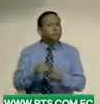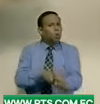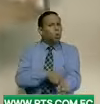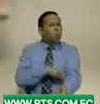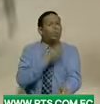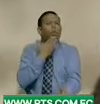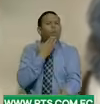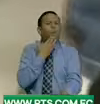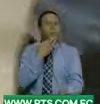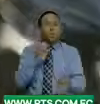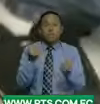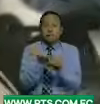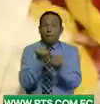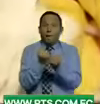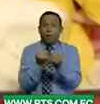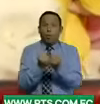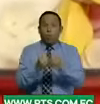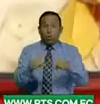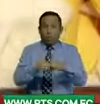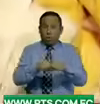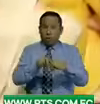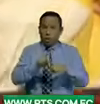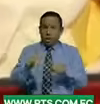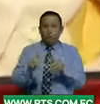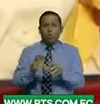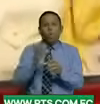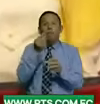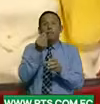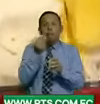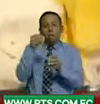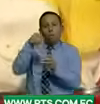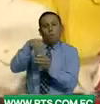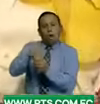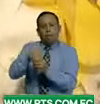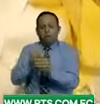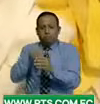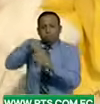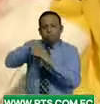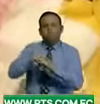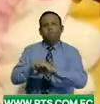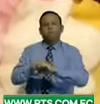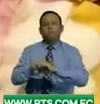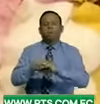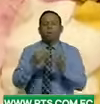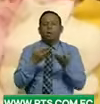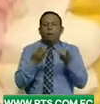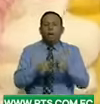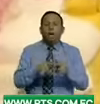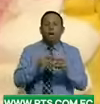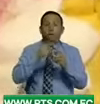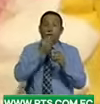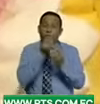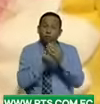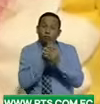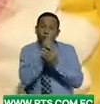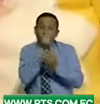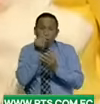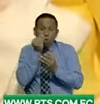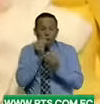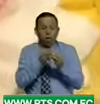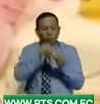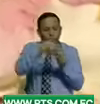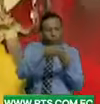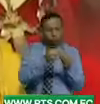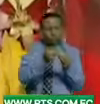billete dentro de su zapato derecho. Un baño de florecimiento. Coger pétalos de flores, ponerlas en un